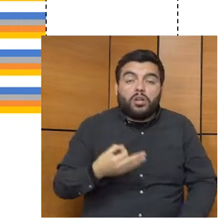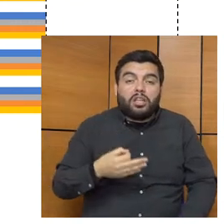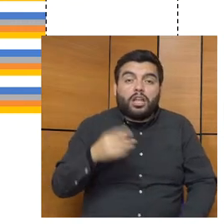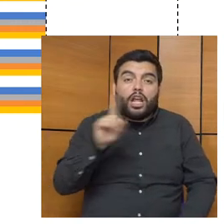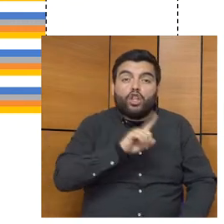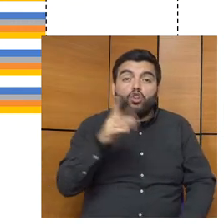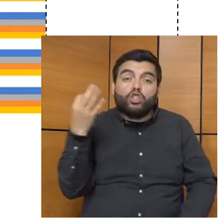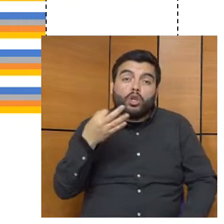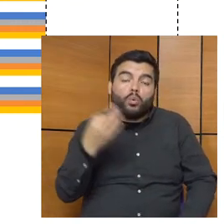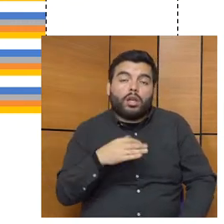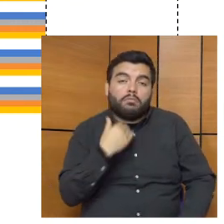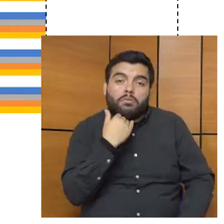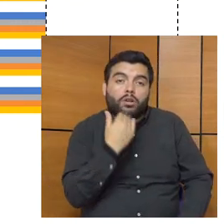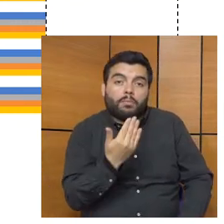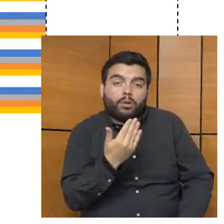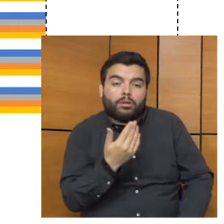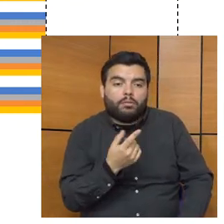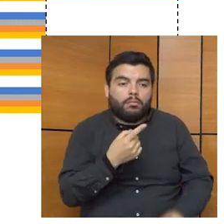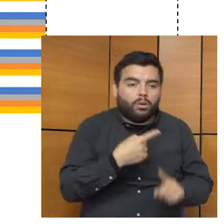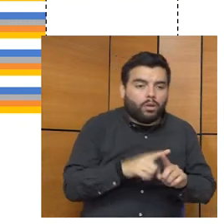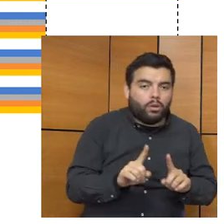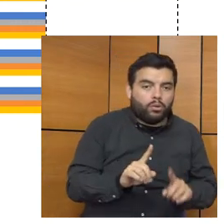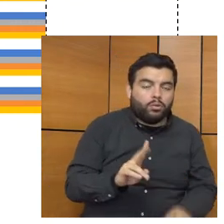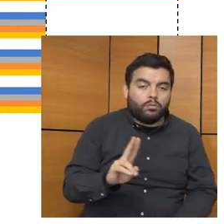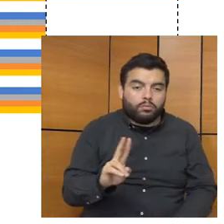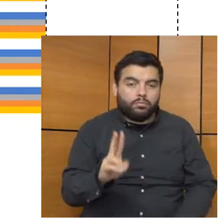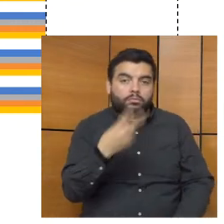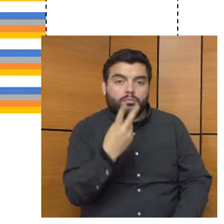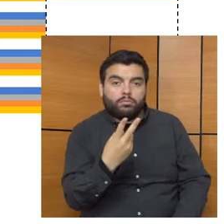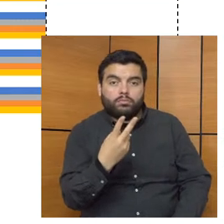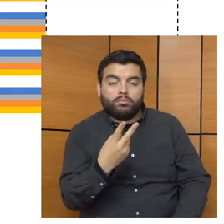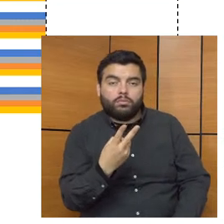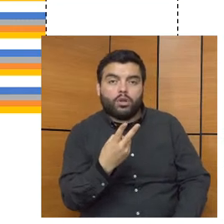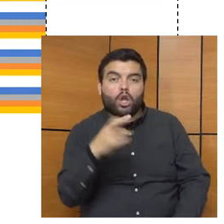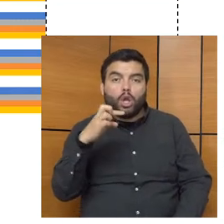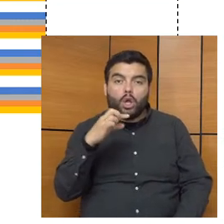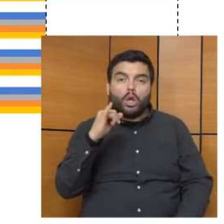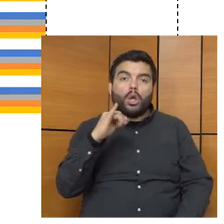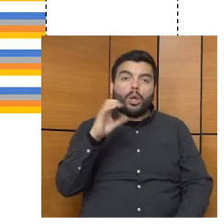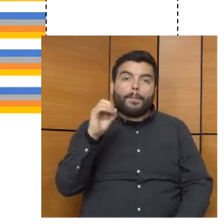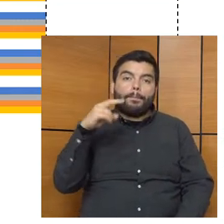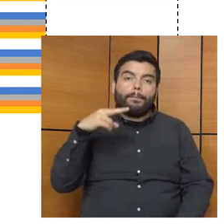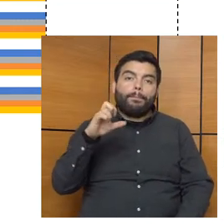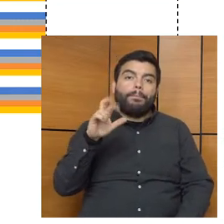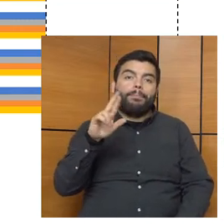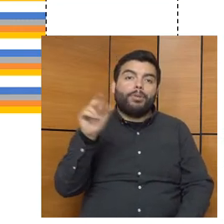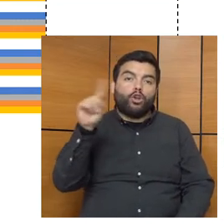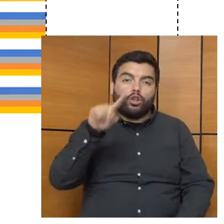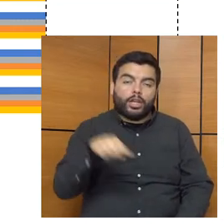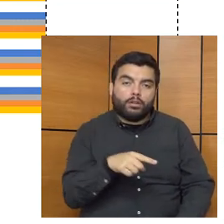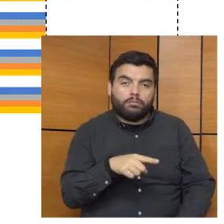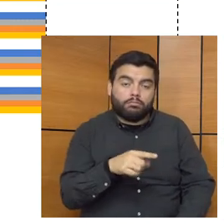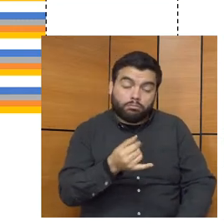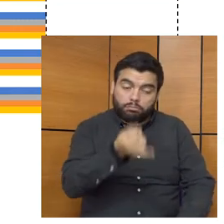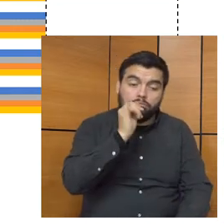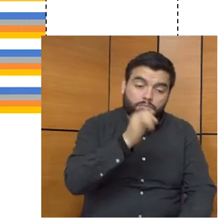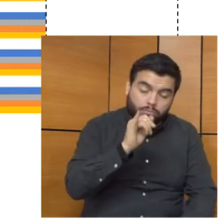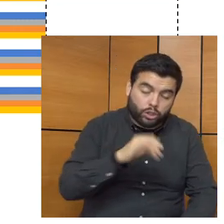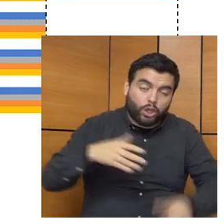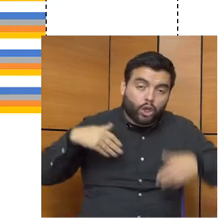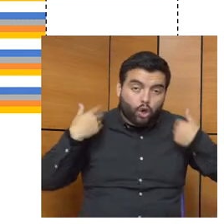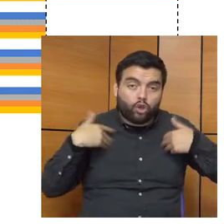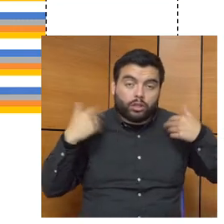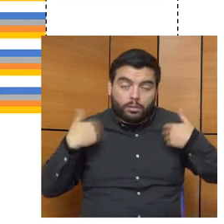tecnología. Pero hay otros que son los segundos, aquí les llamamos los pioneros, que son aquellas personas que sí, creen que son muy optimistas,